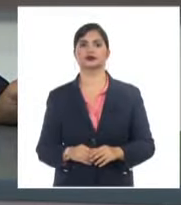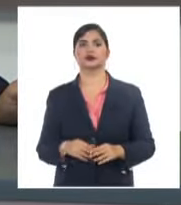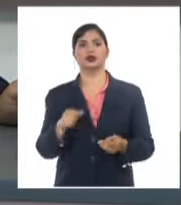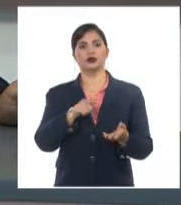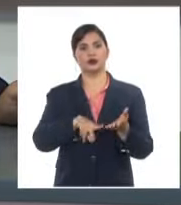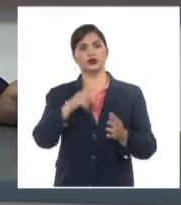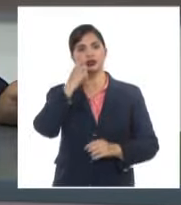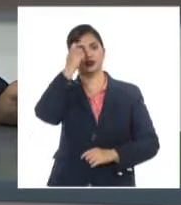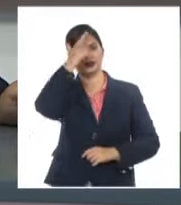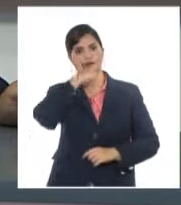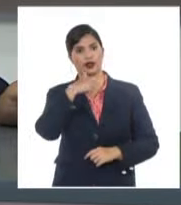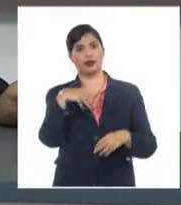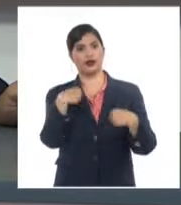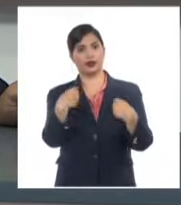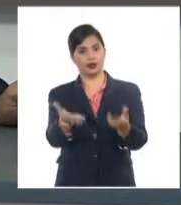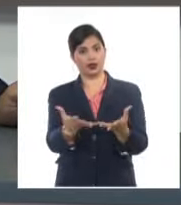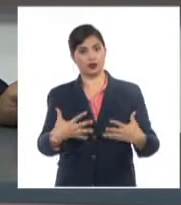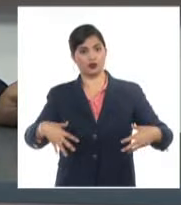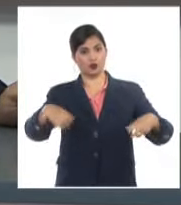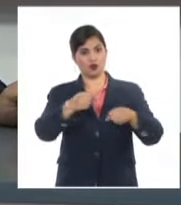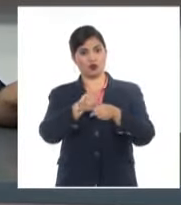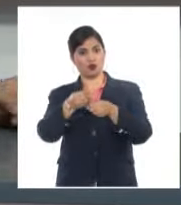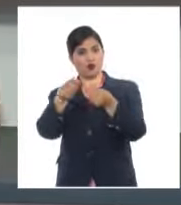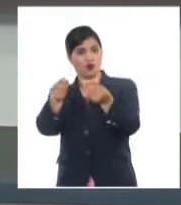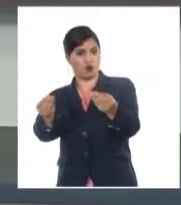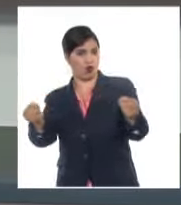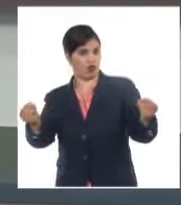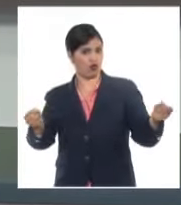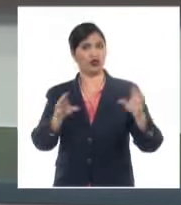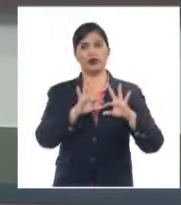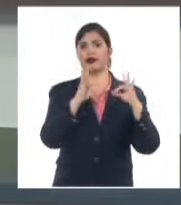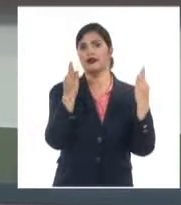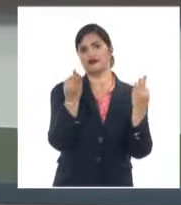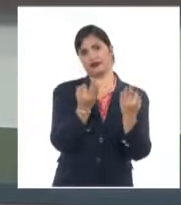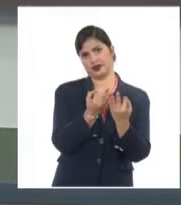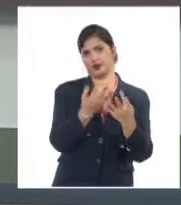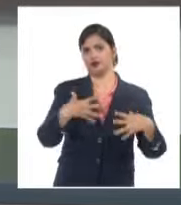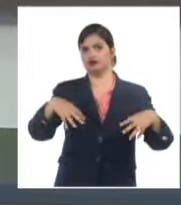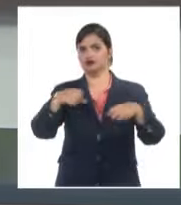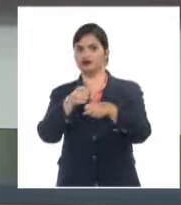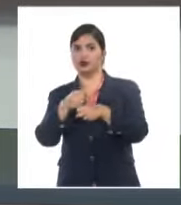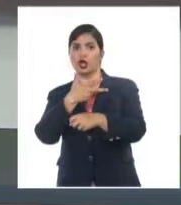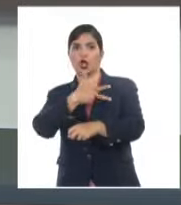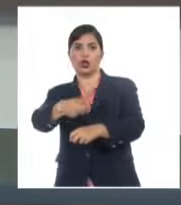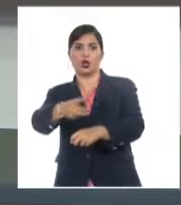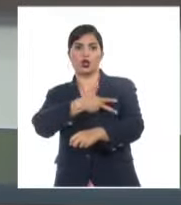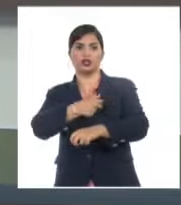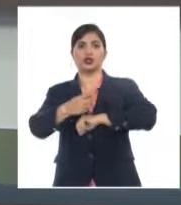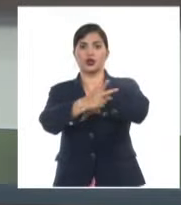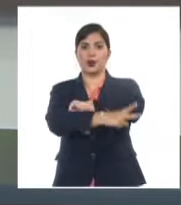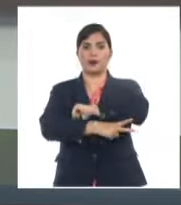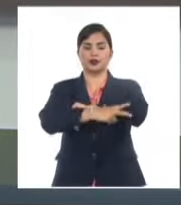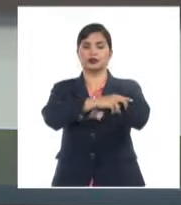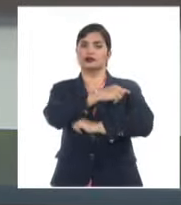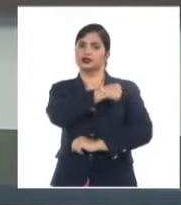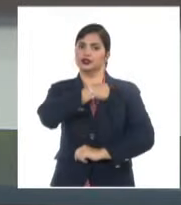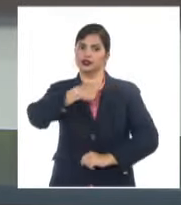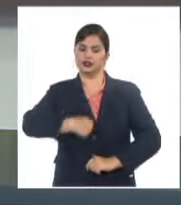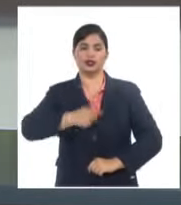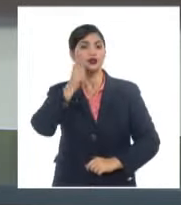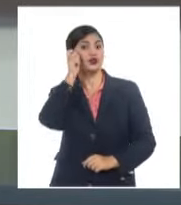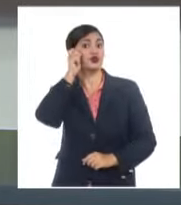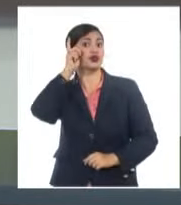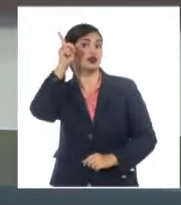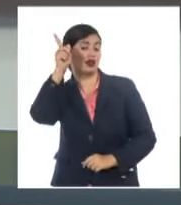artículos con insumos de cocina a entidades del sistema de atención a la familia como parte de una donación de la República Popular China. Esta iniciativa constituye